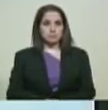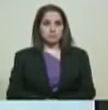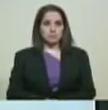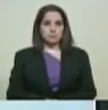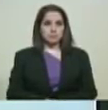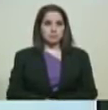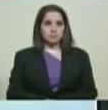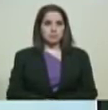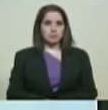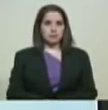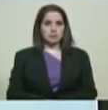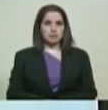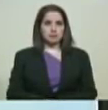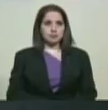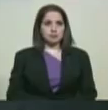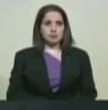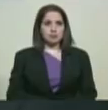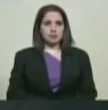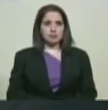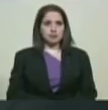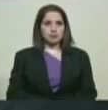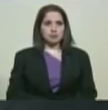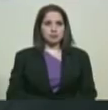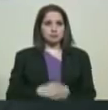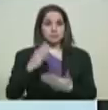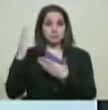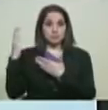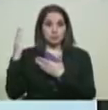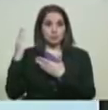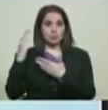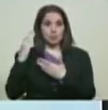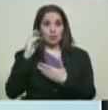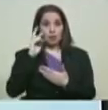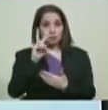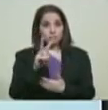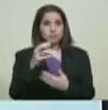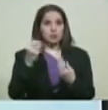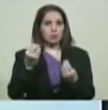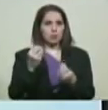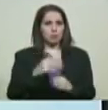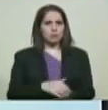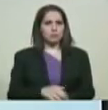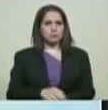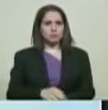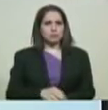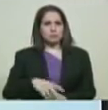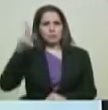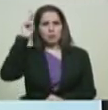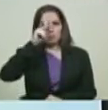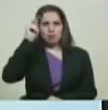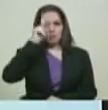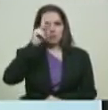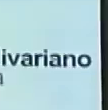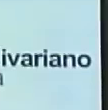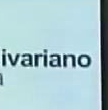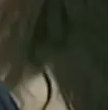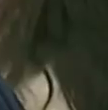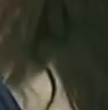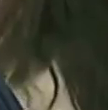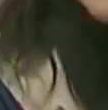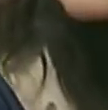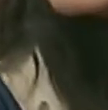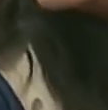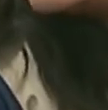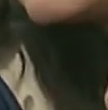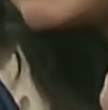compañero embajador, director de la Academia Diplomática del país, profesor Roy Chardenton,